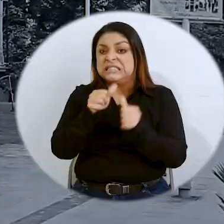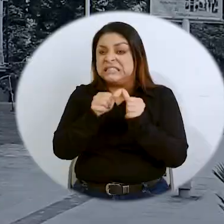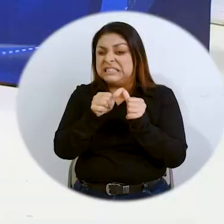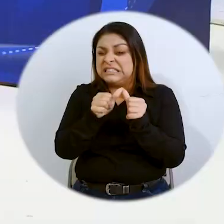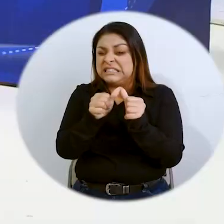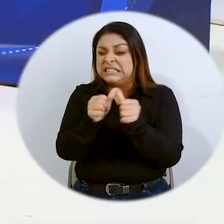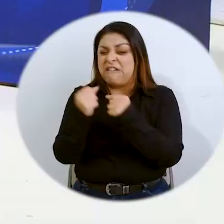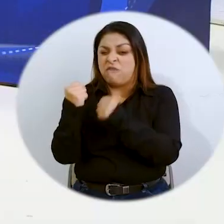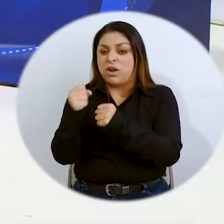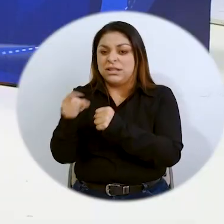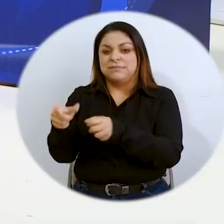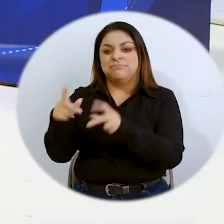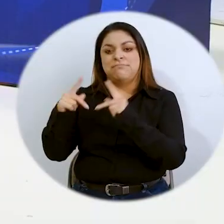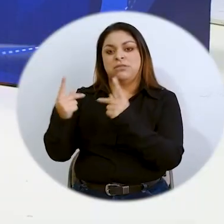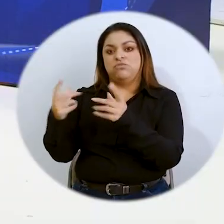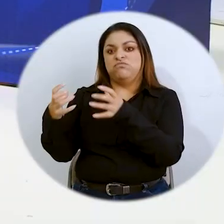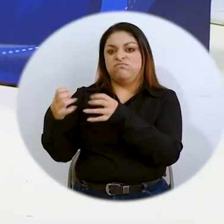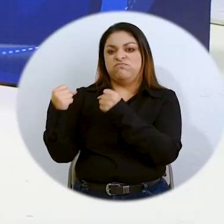Sí,